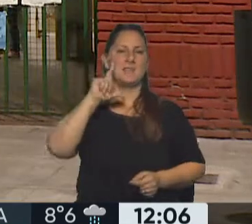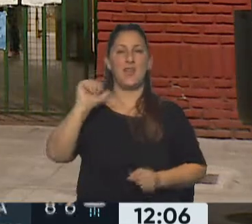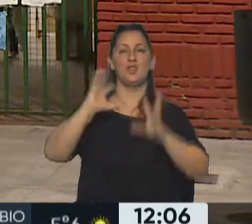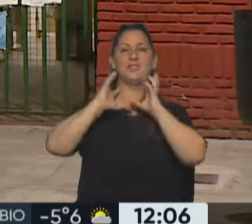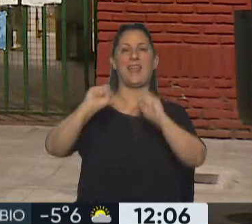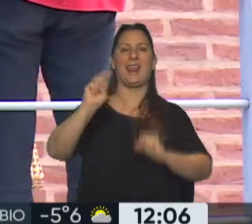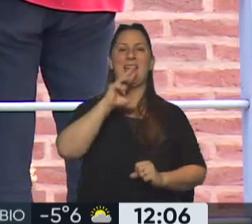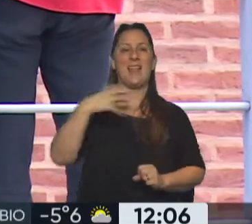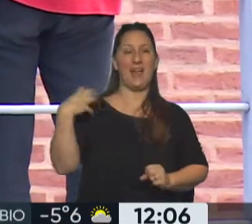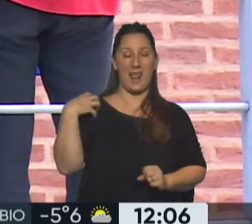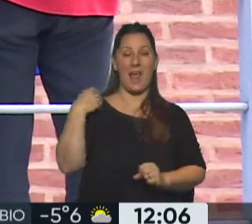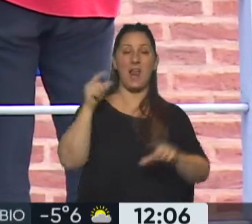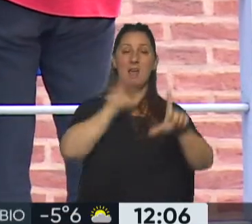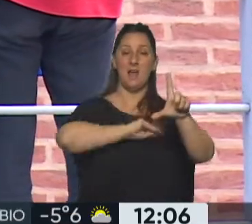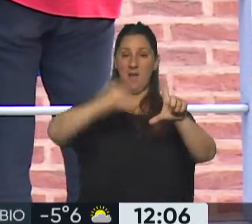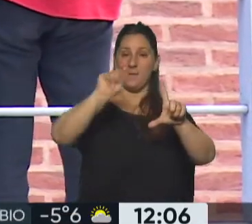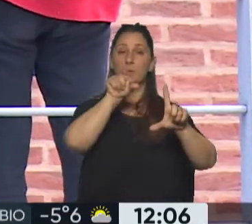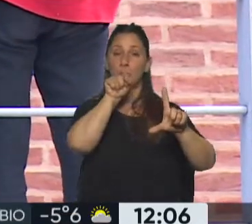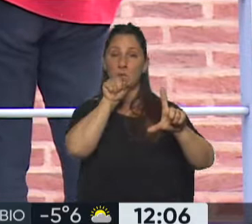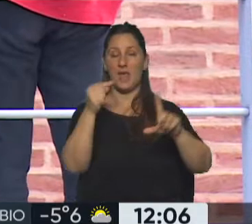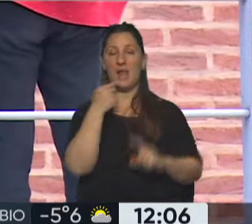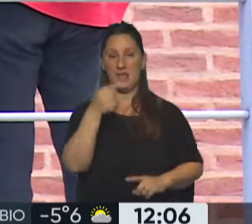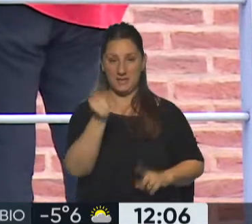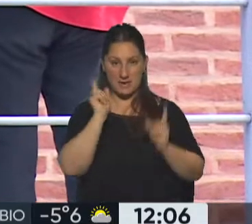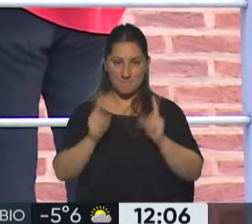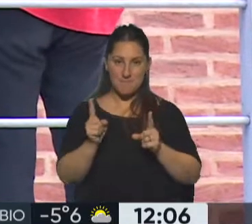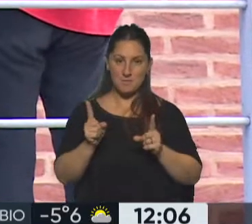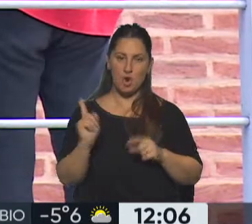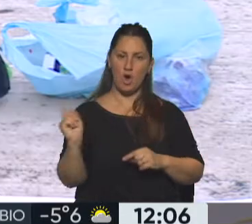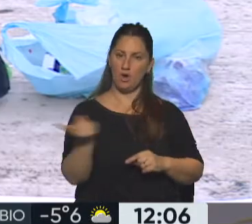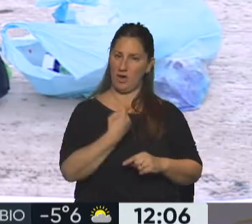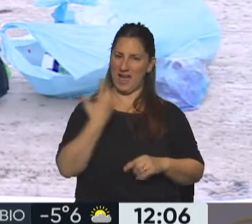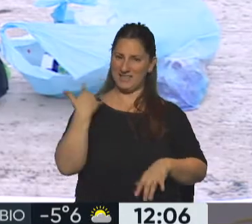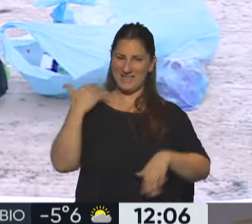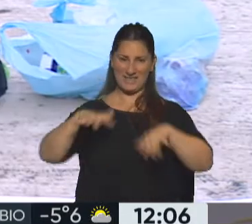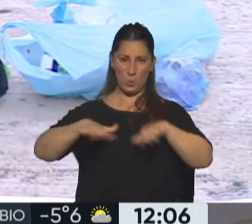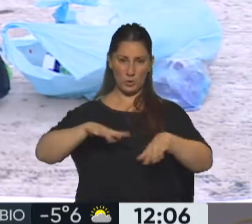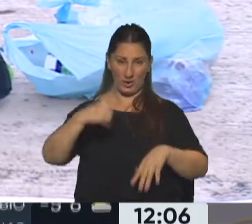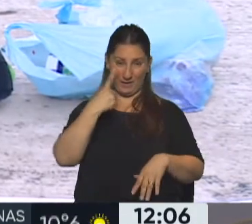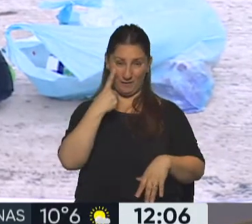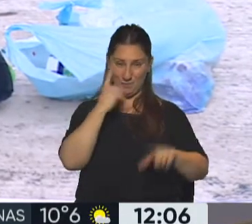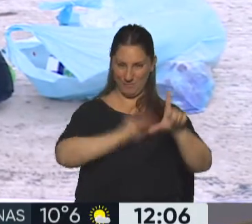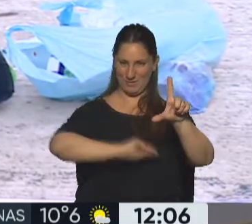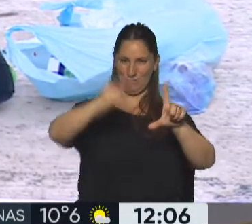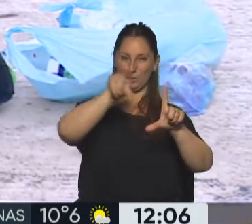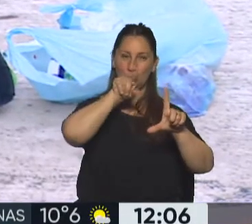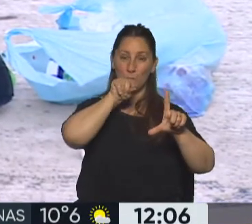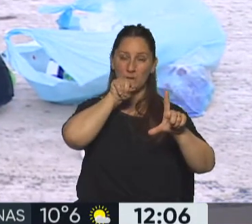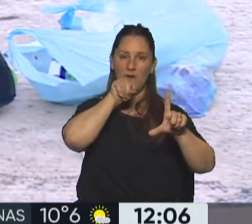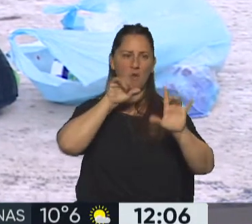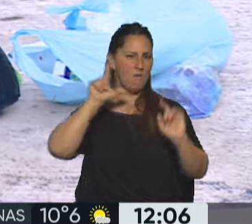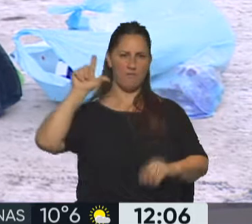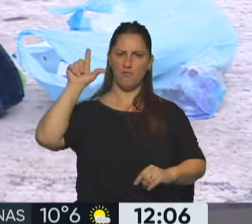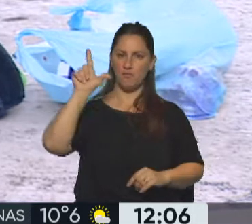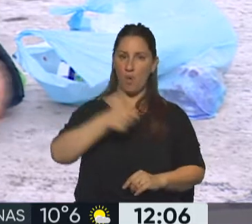través de su cuenta de Twitter, señalando lo que decíamos. Lo que vivimos anoche, dice Graciano a través de su cuenta de Twitter, es